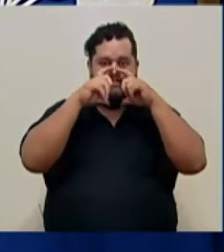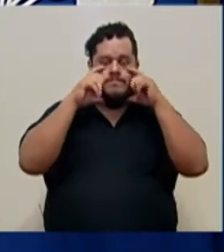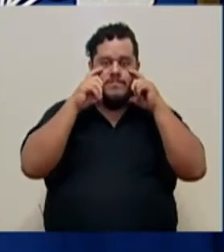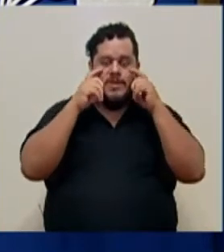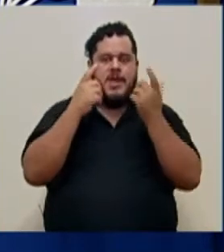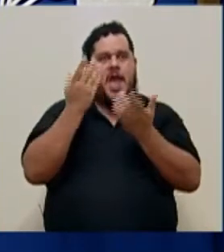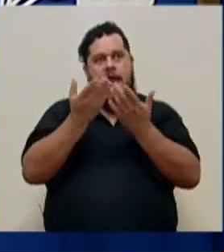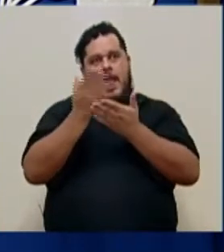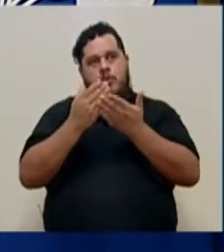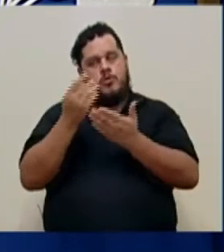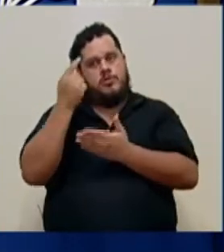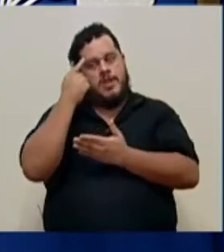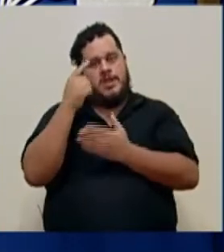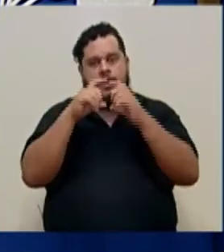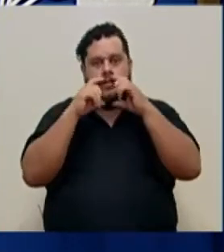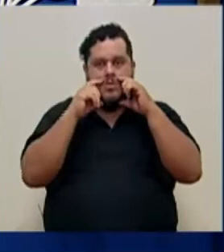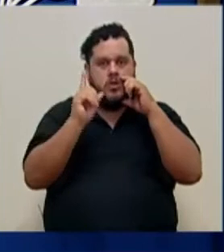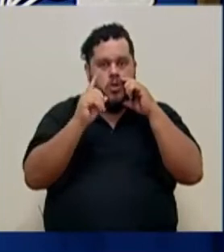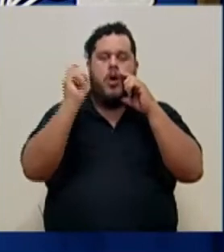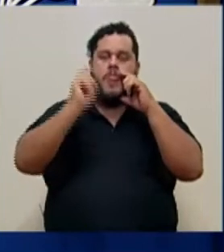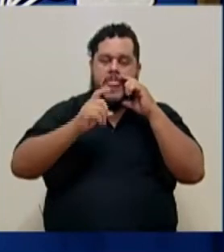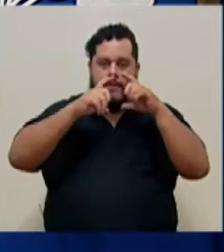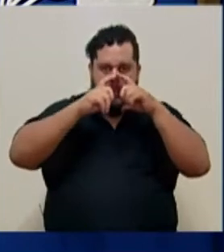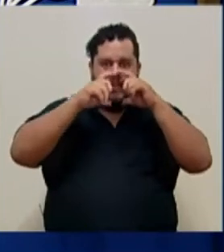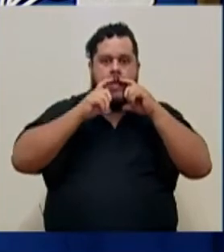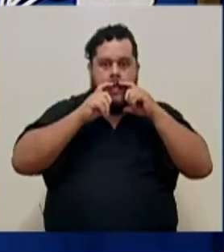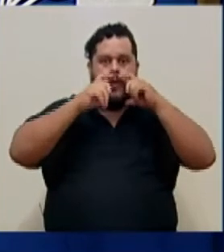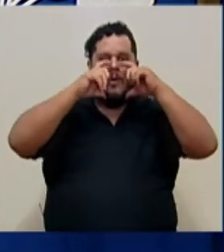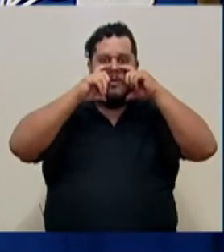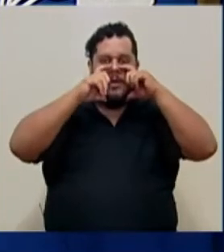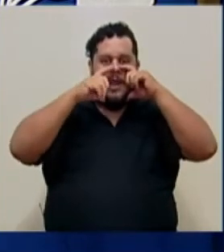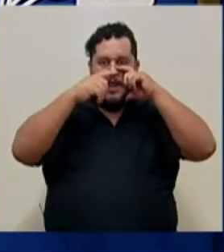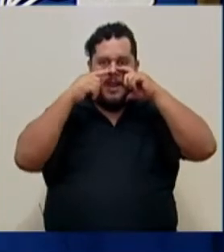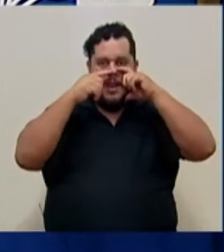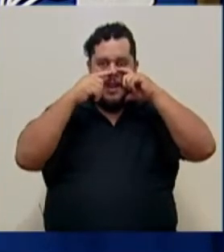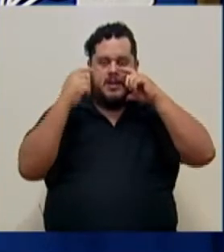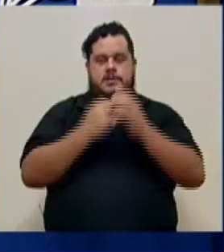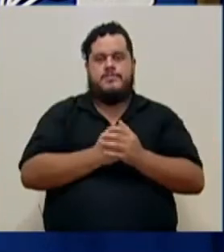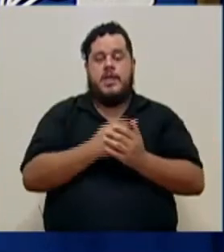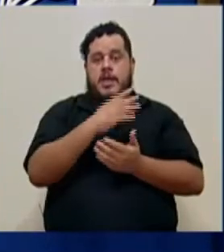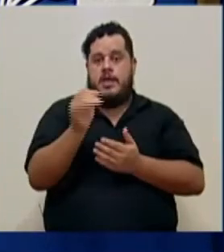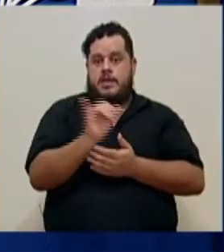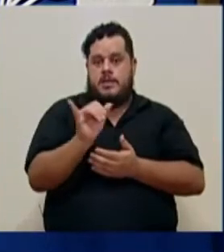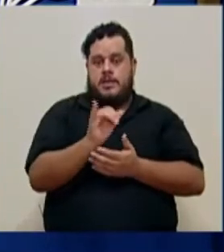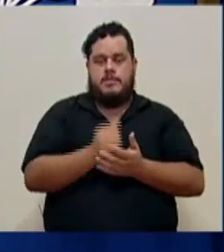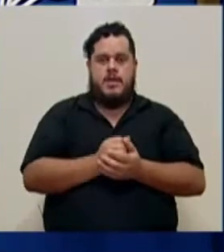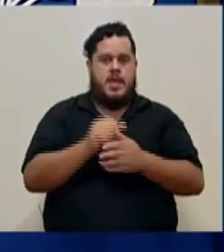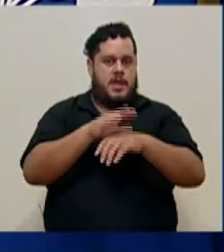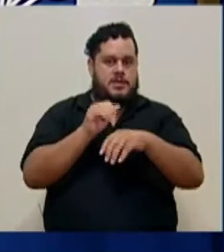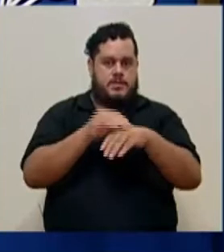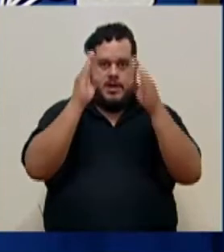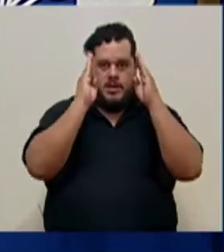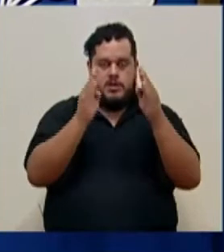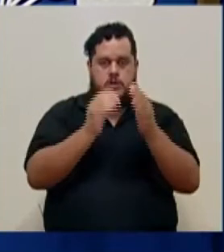que es solamente para la boca. En realidad, tiene que cubrir la nariz para que sea efectivo. Y también llamar la